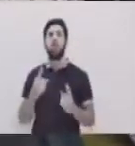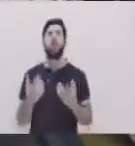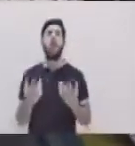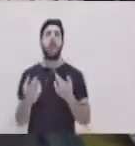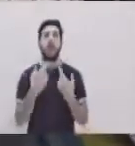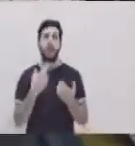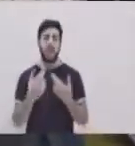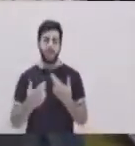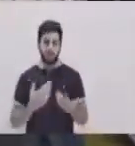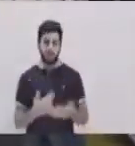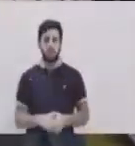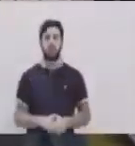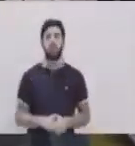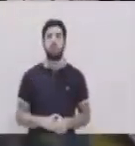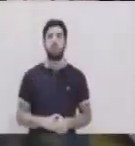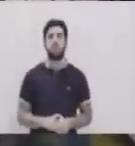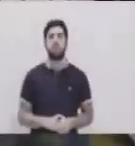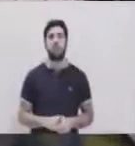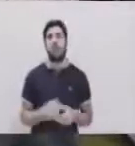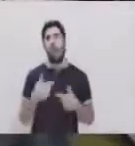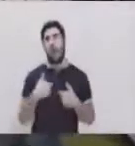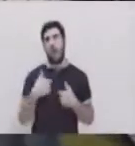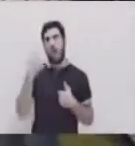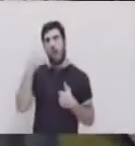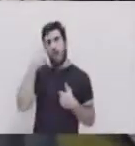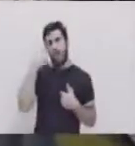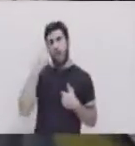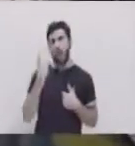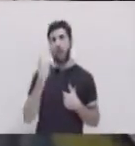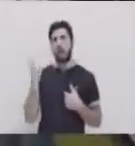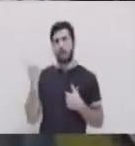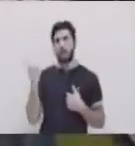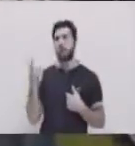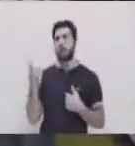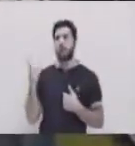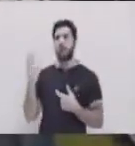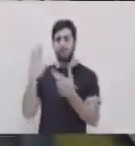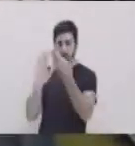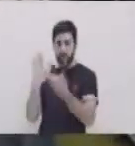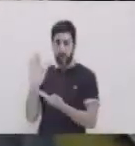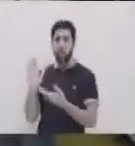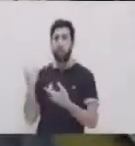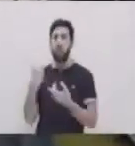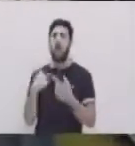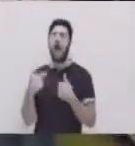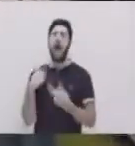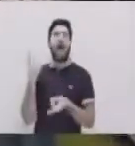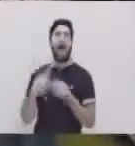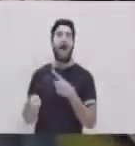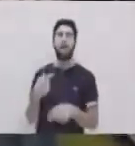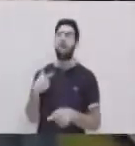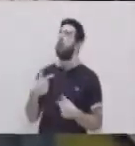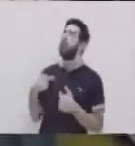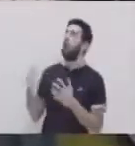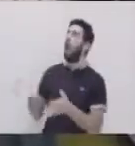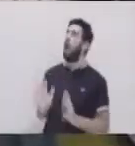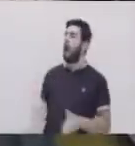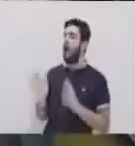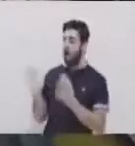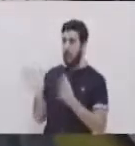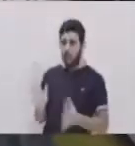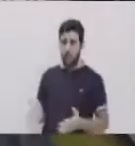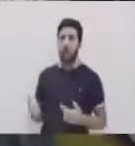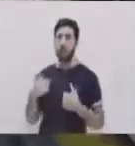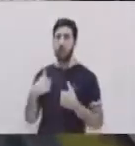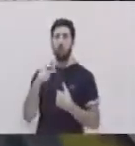los que están hablando? Bueno, yo digo que esta conversación, por decirlo así, es más como entre amigos, entre, como se dice